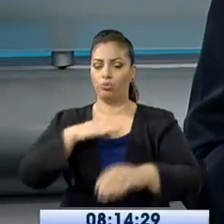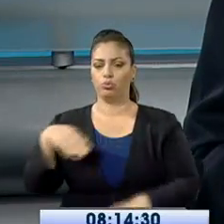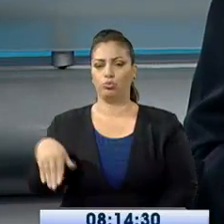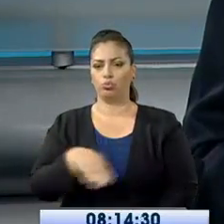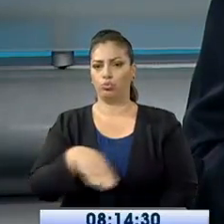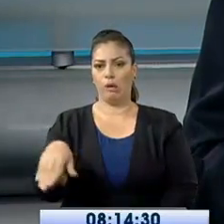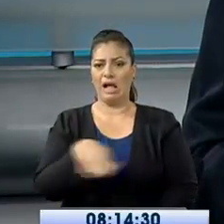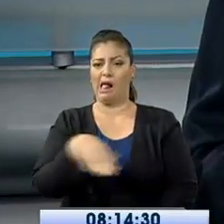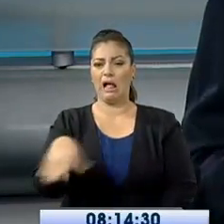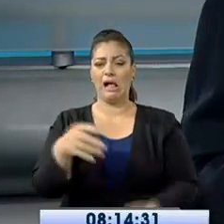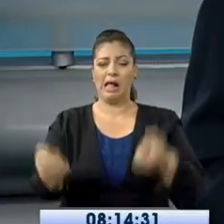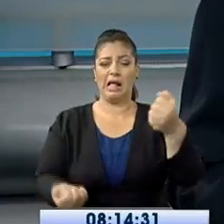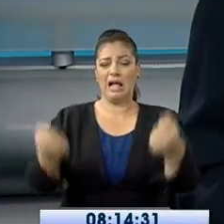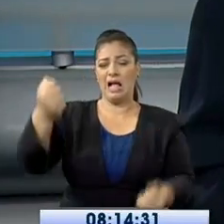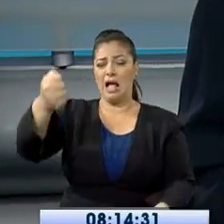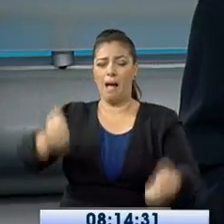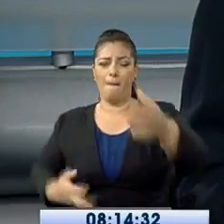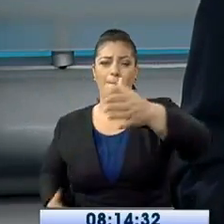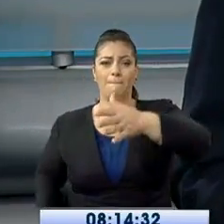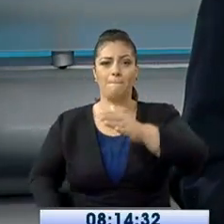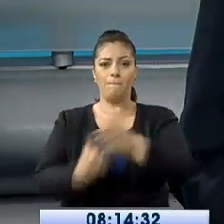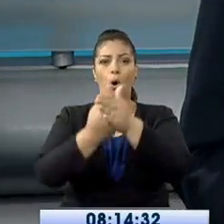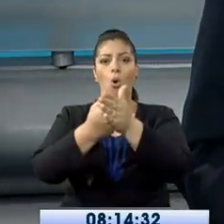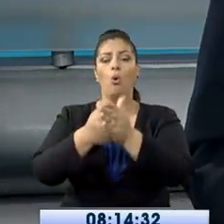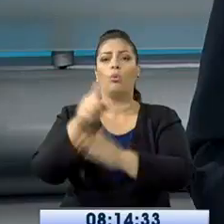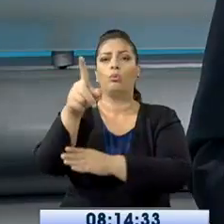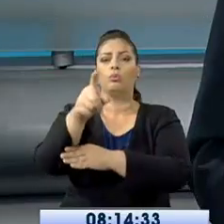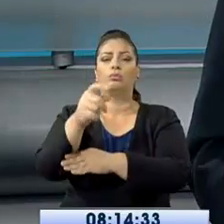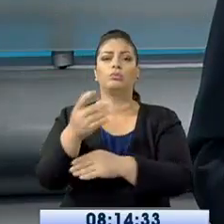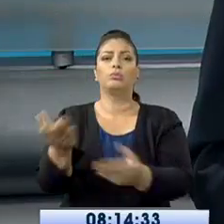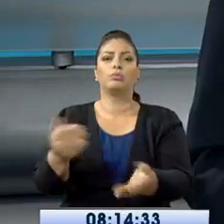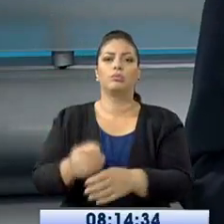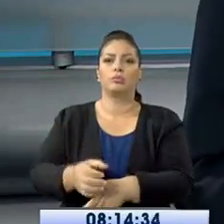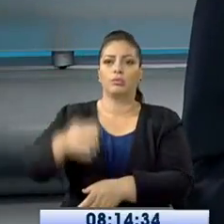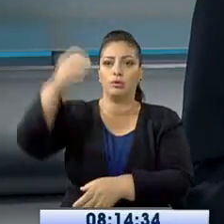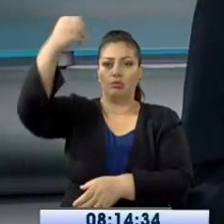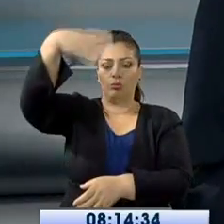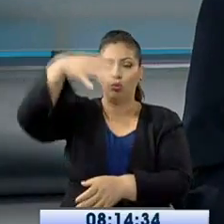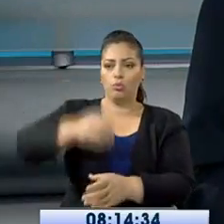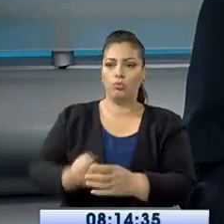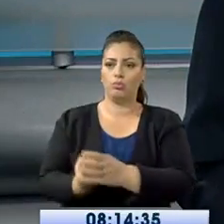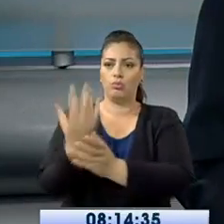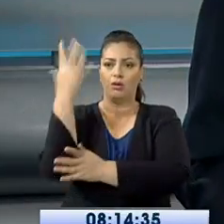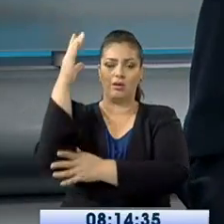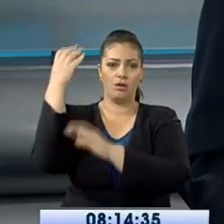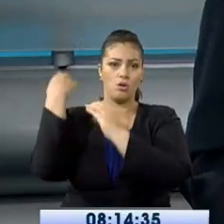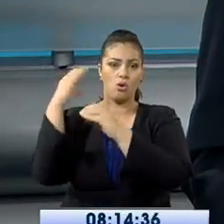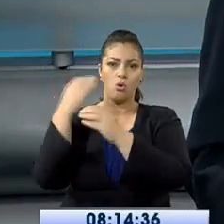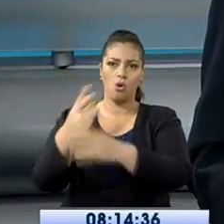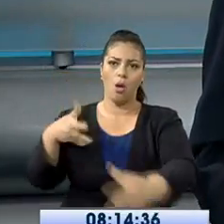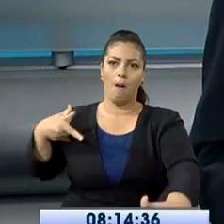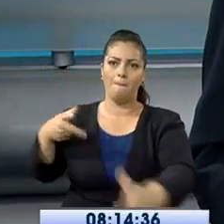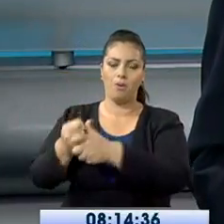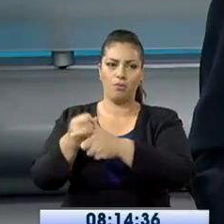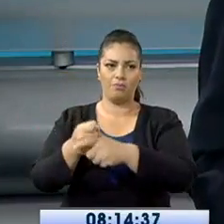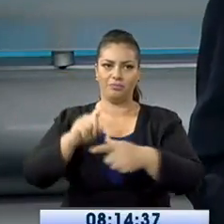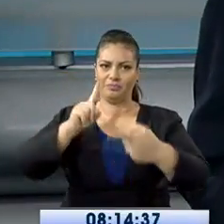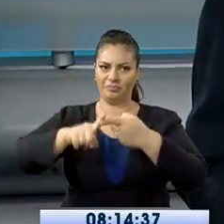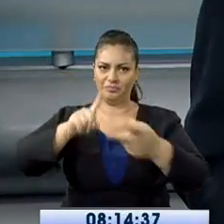público y varias palmeras. El segundo caso se presenta por la